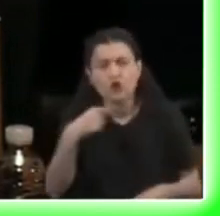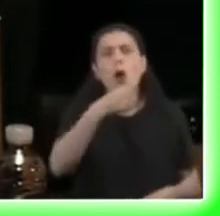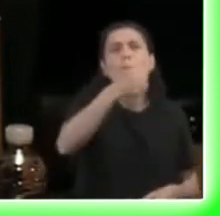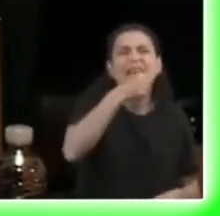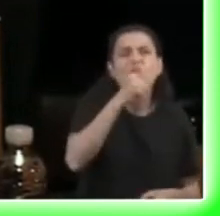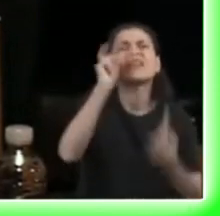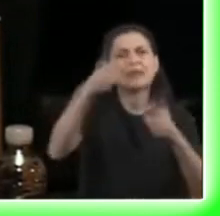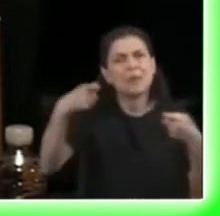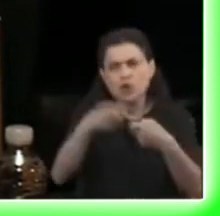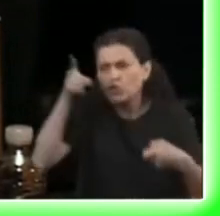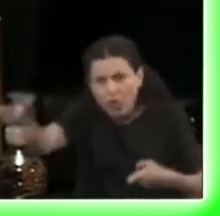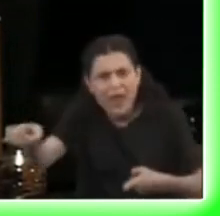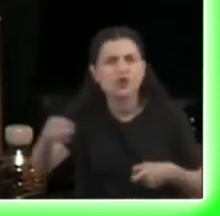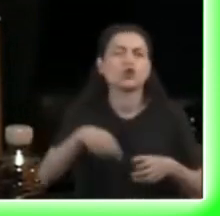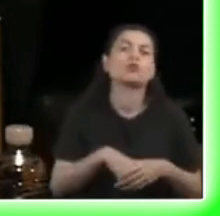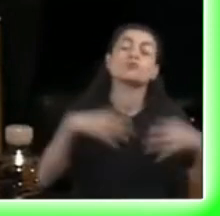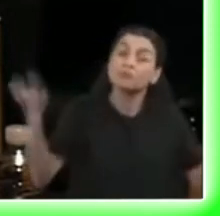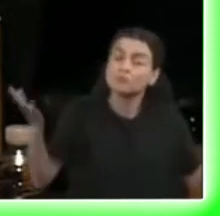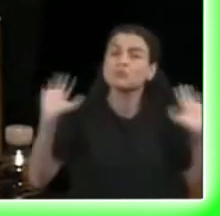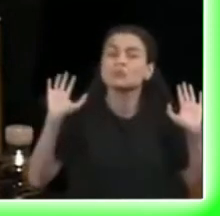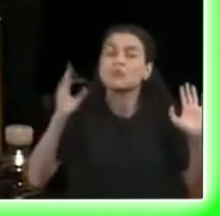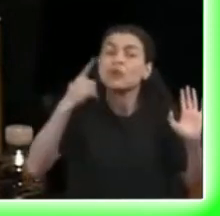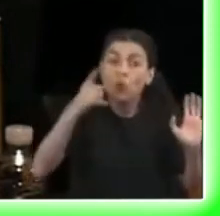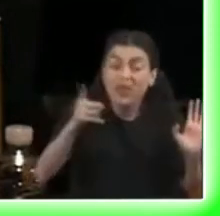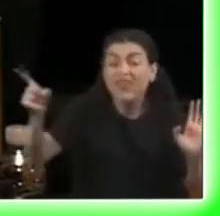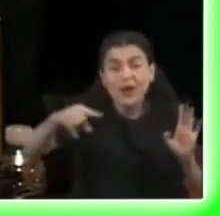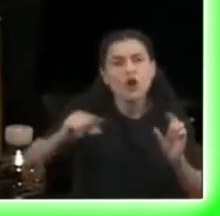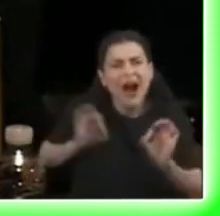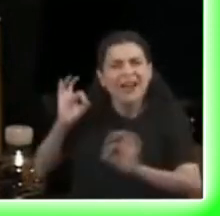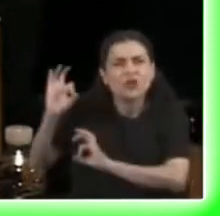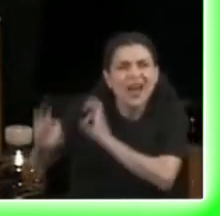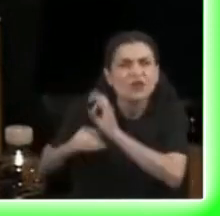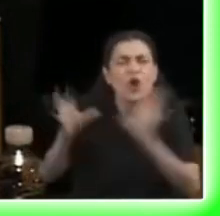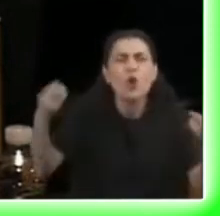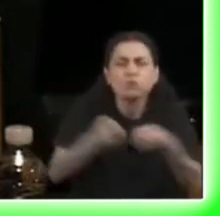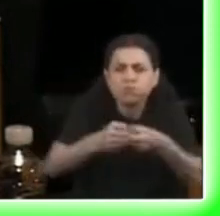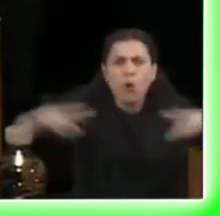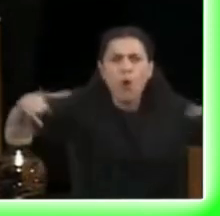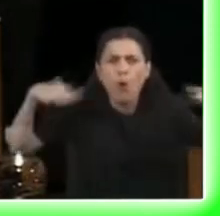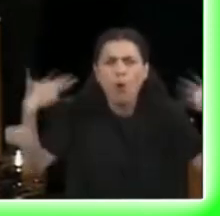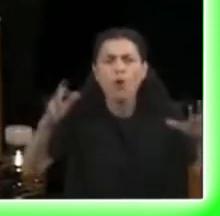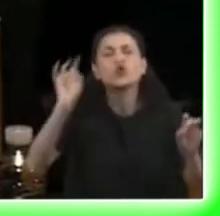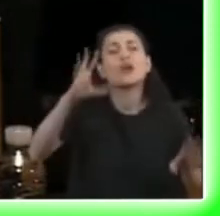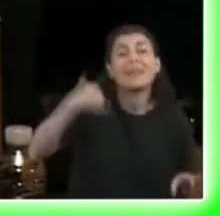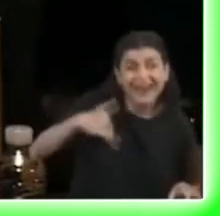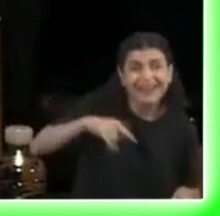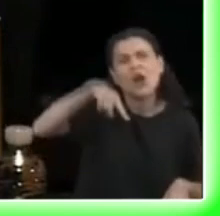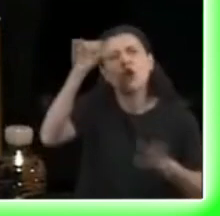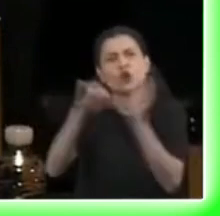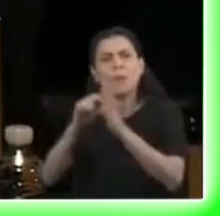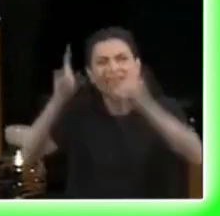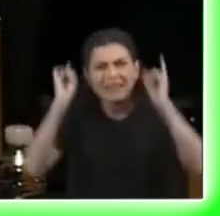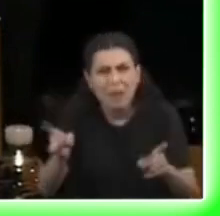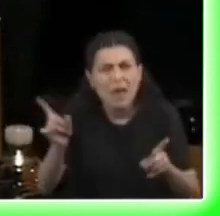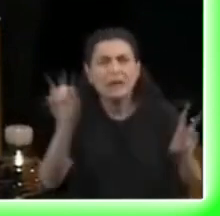del entretenimiento. O sea, realmente han construido una hegemonía, no solo en Argentina, sino global, con un